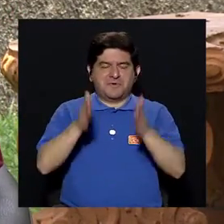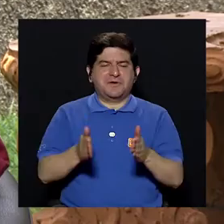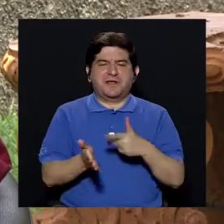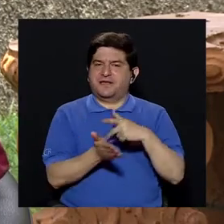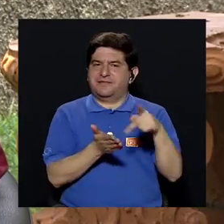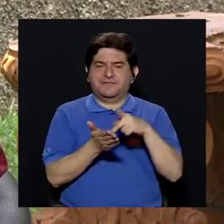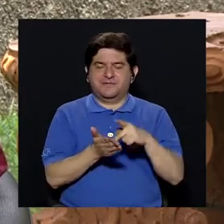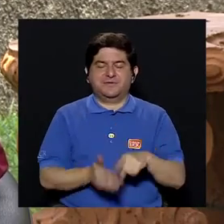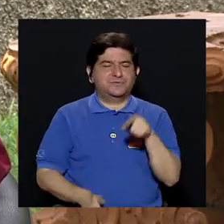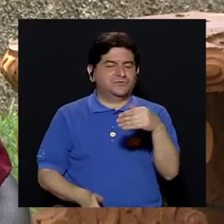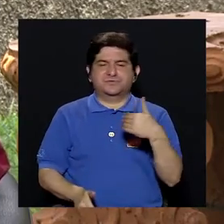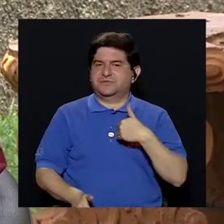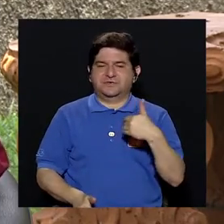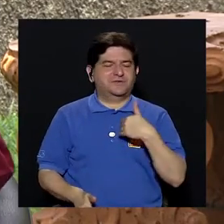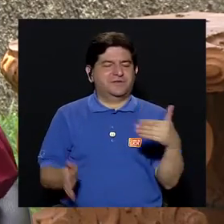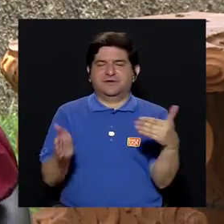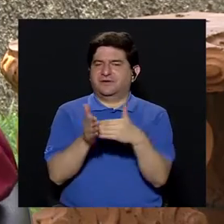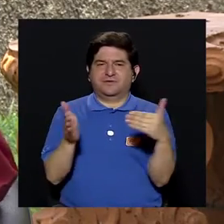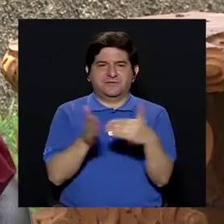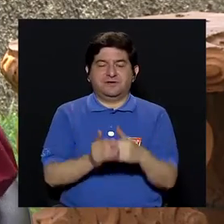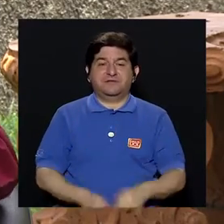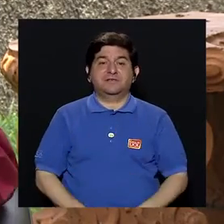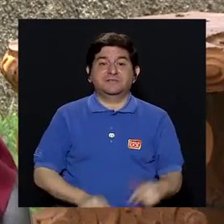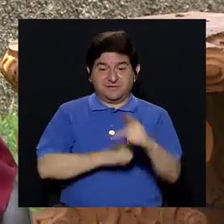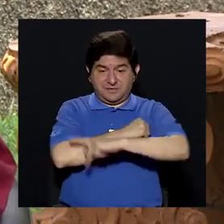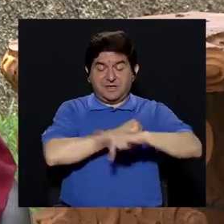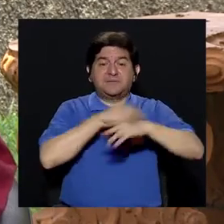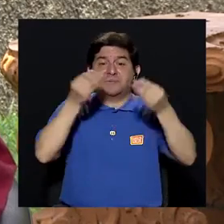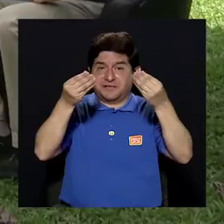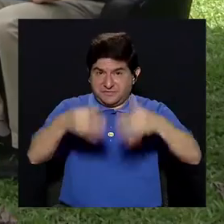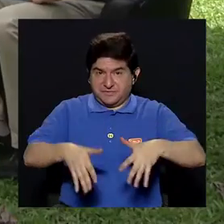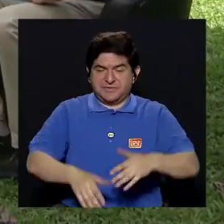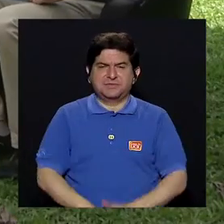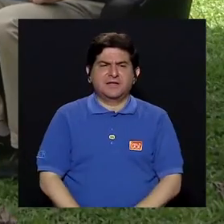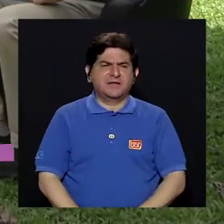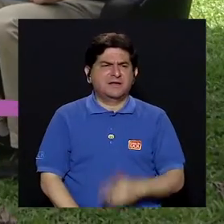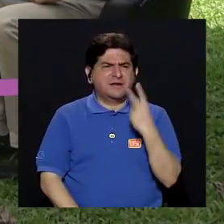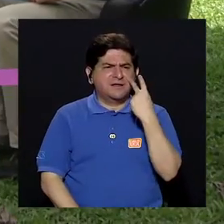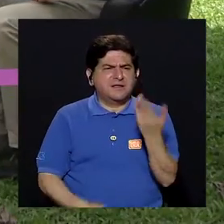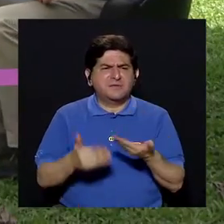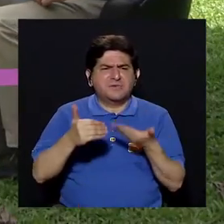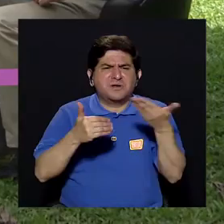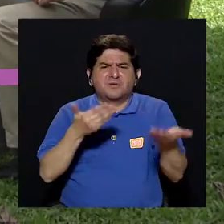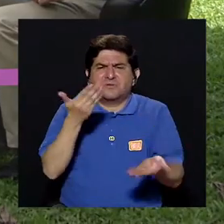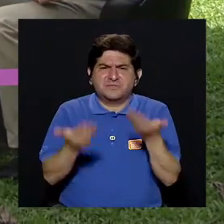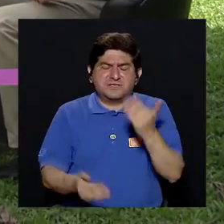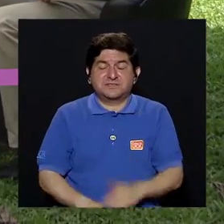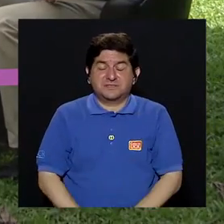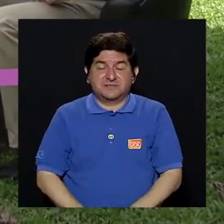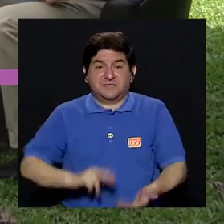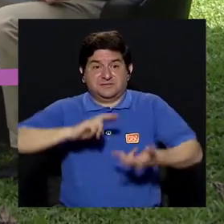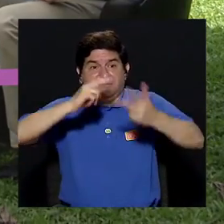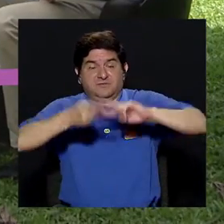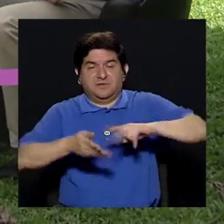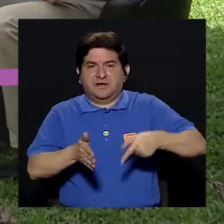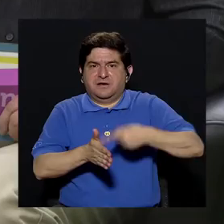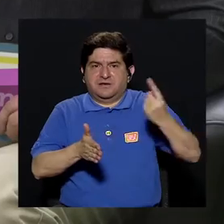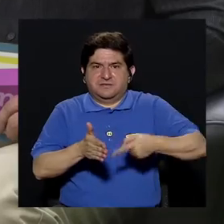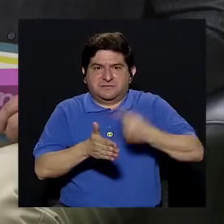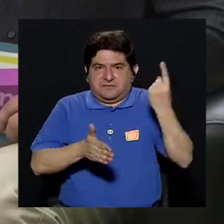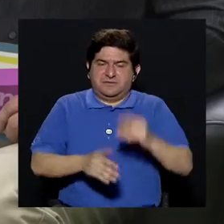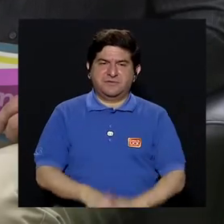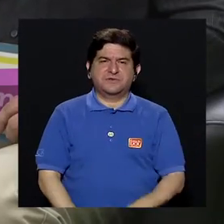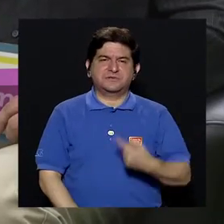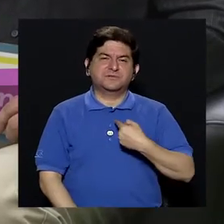nos lo paga, no lo recuperamos y lo perdemos como país. Y es que a veces uno ve que son cosas incluso hasta paradójicas, porque más de una ocasión